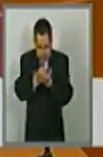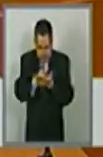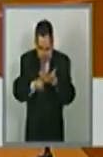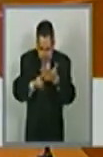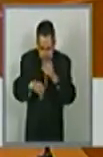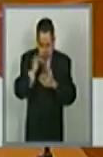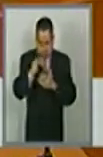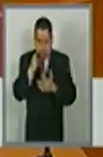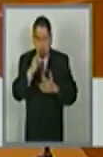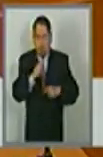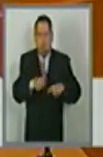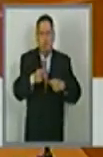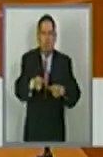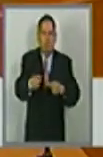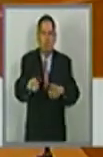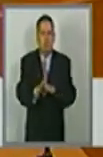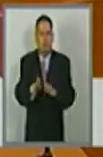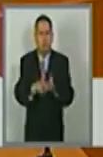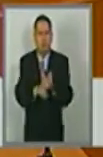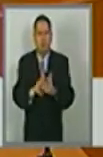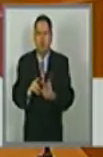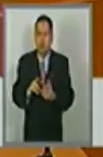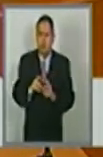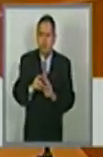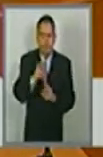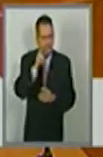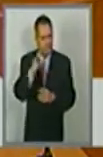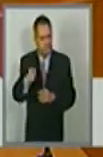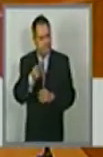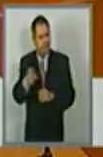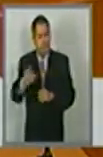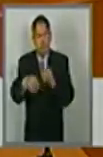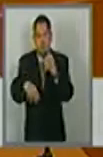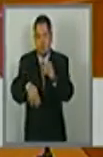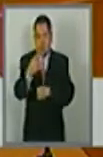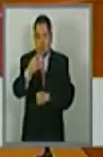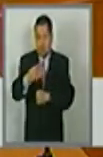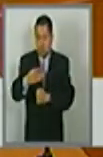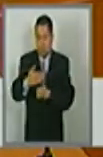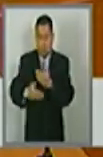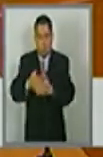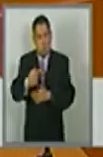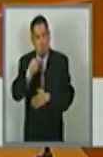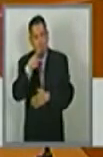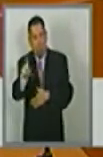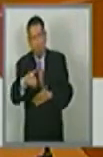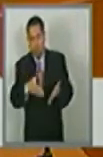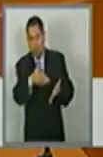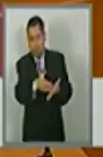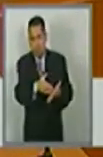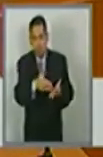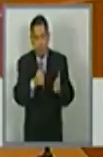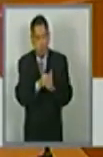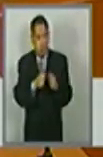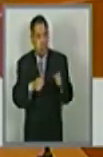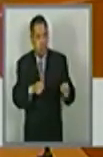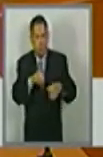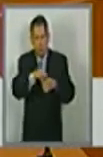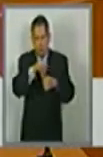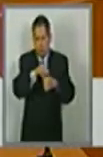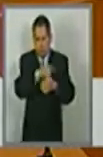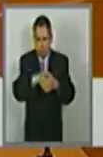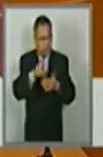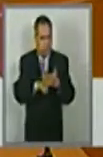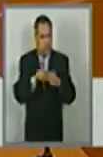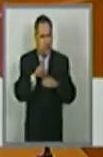ley establece. Legalmente se han interpuesto 14 procedimientos, algunos en materia